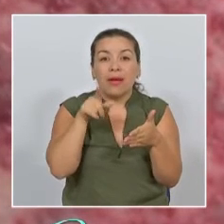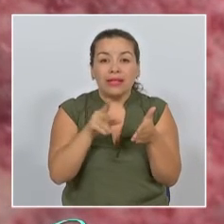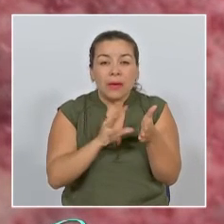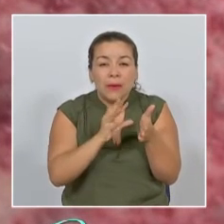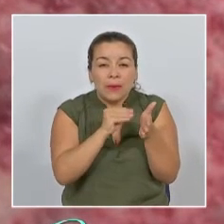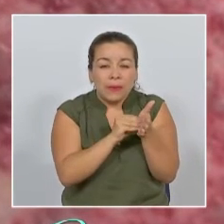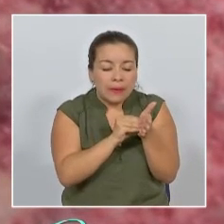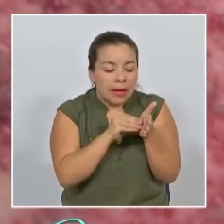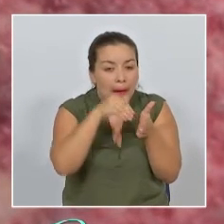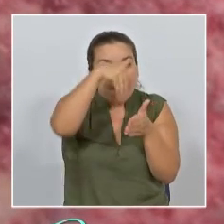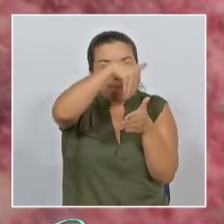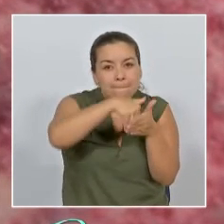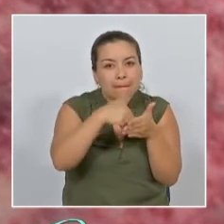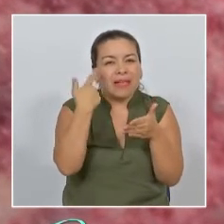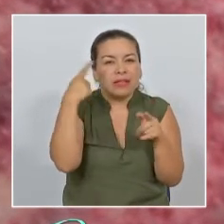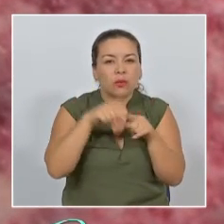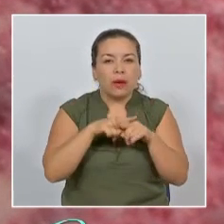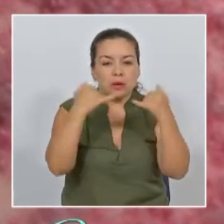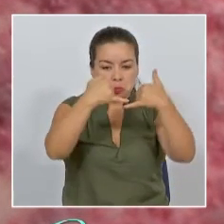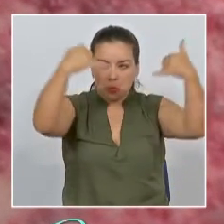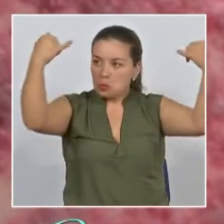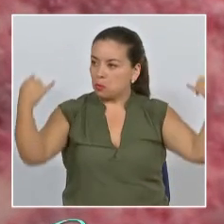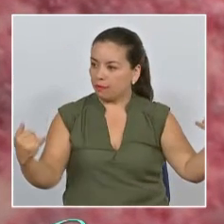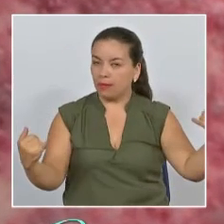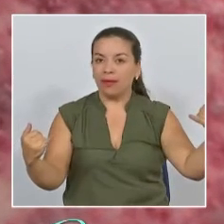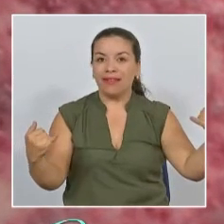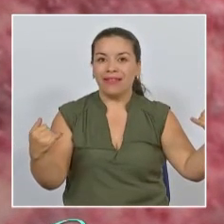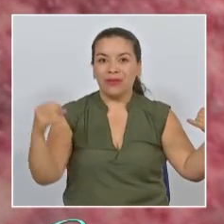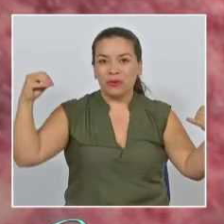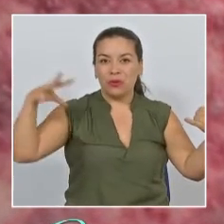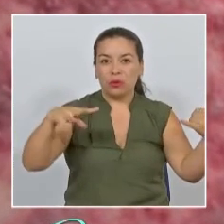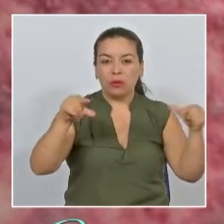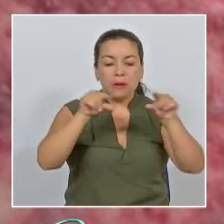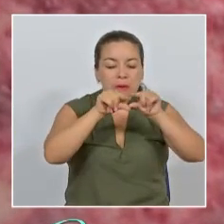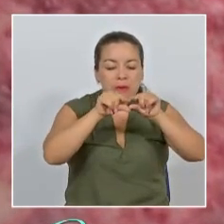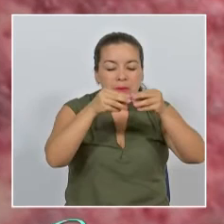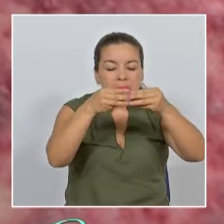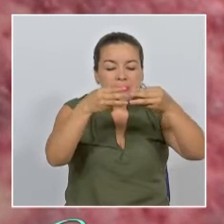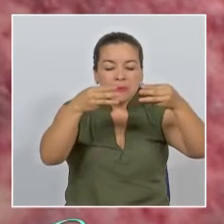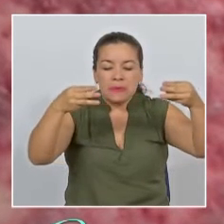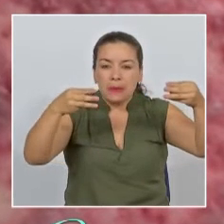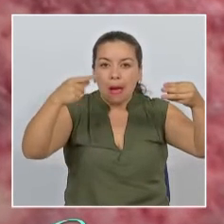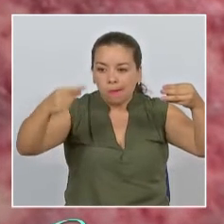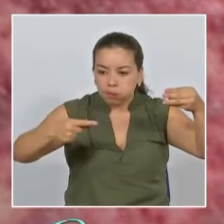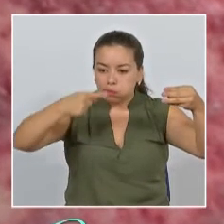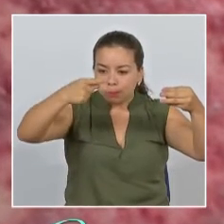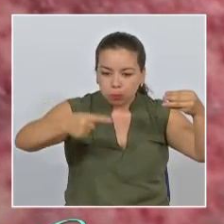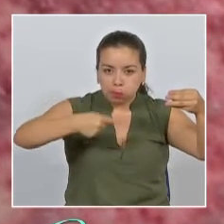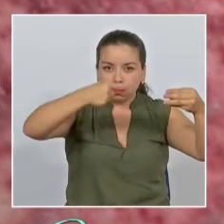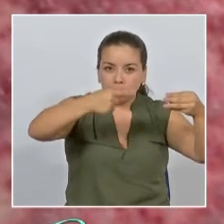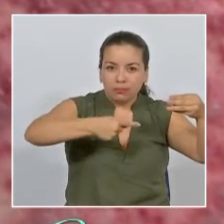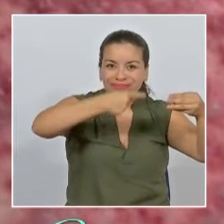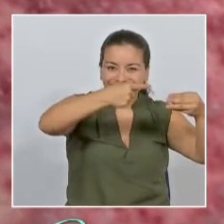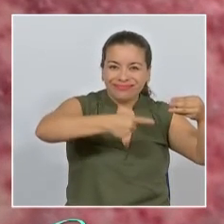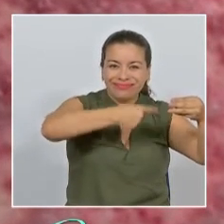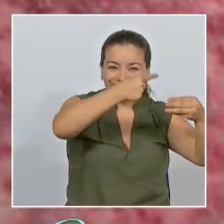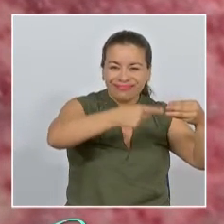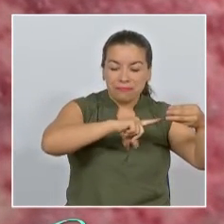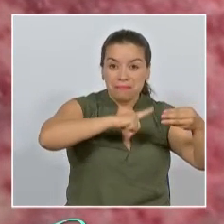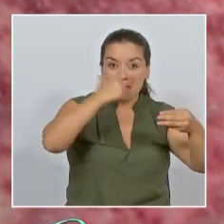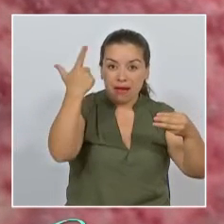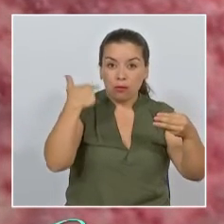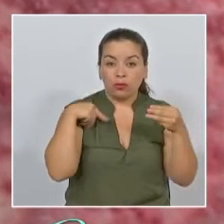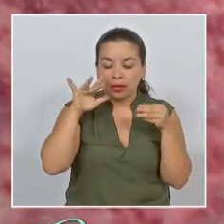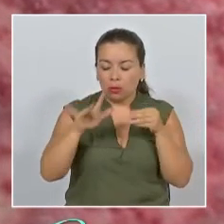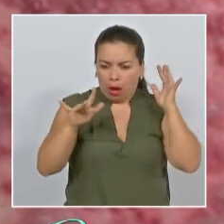nervio. Es como un cable de luz que tiene un cauchito. Entonces, como si ese cauchito se perdiera y uno toca ese cable de luz y se electrocuta cada que uno lo